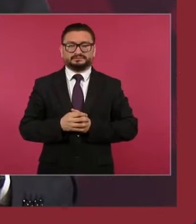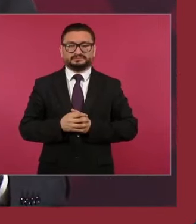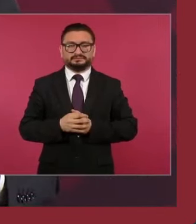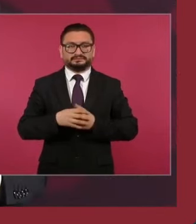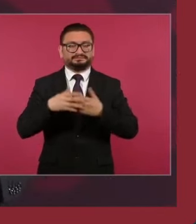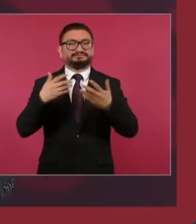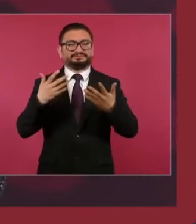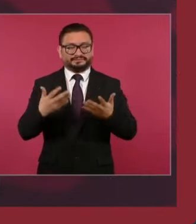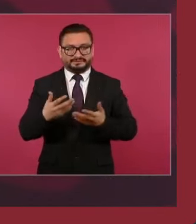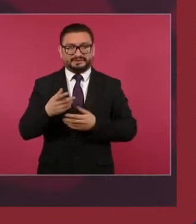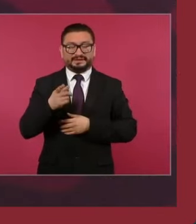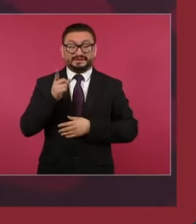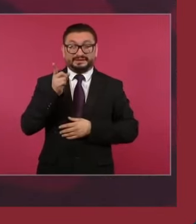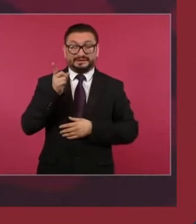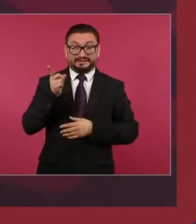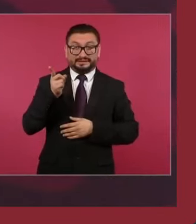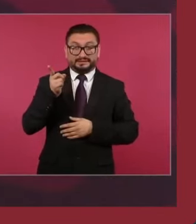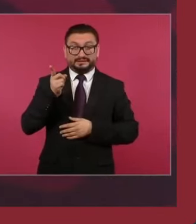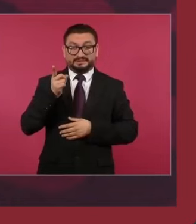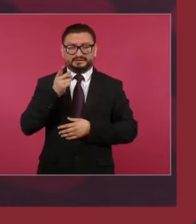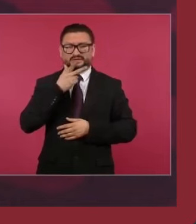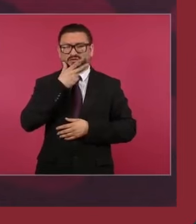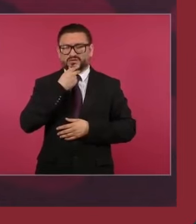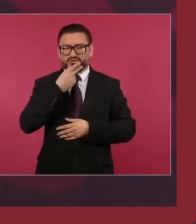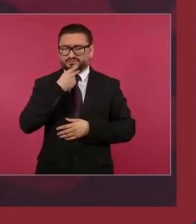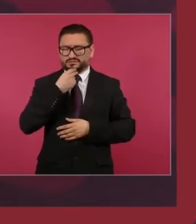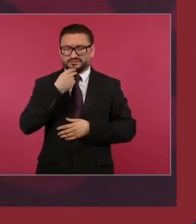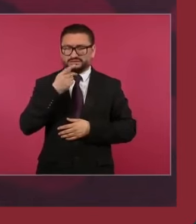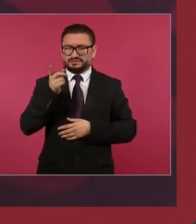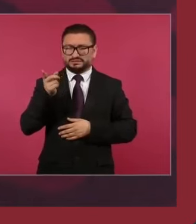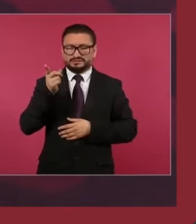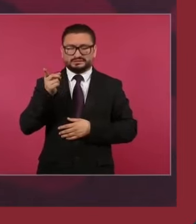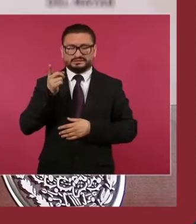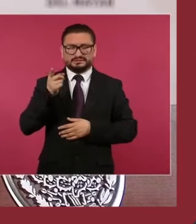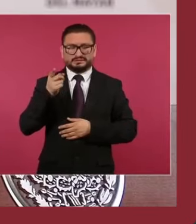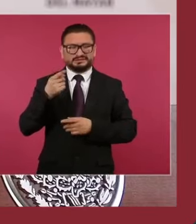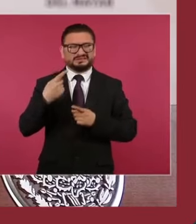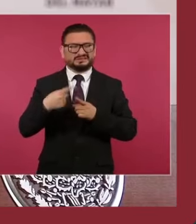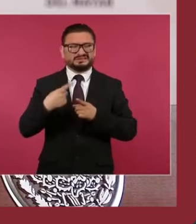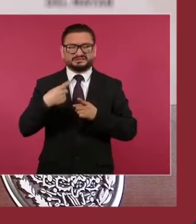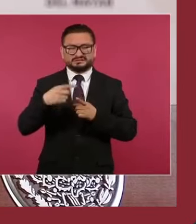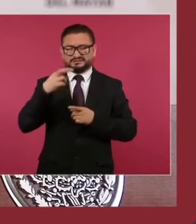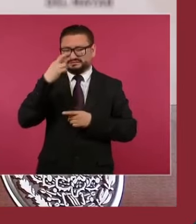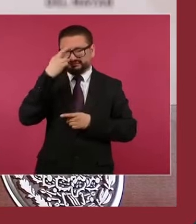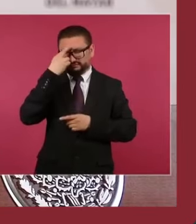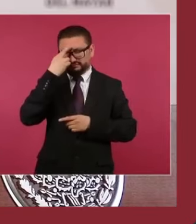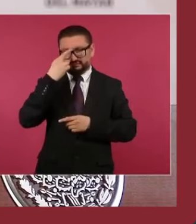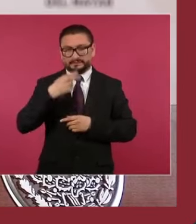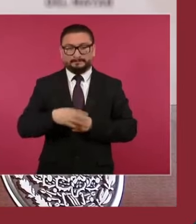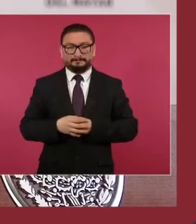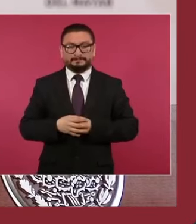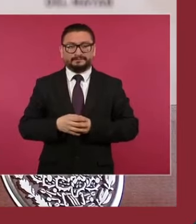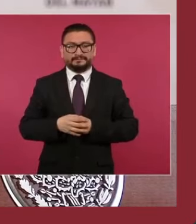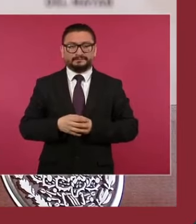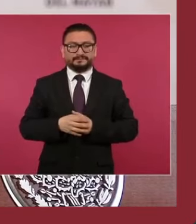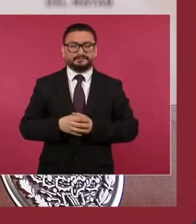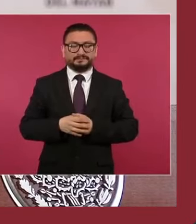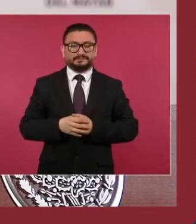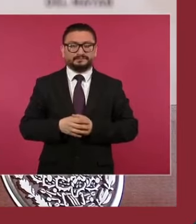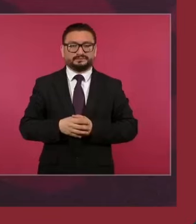Bueno, este señor, que no recuerdo quién era, pero es fácil de